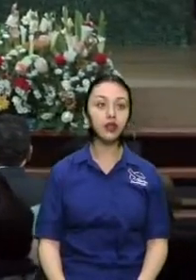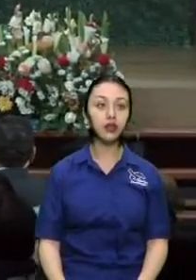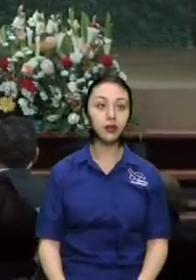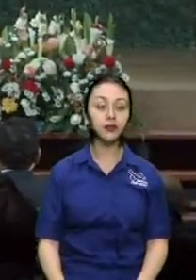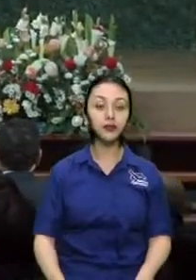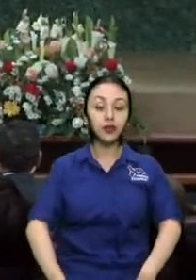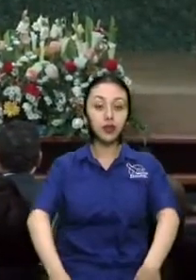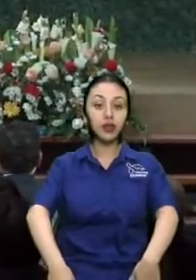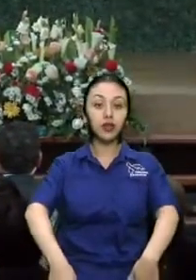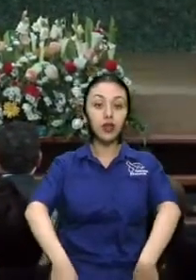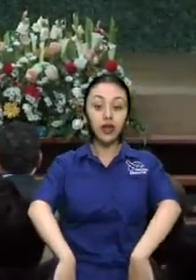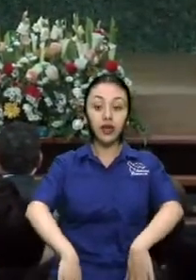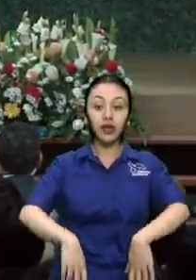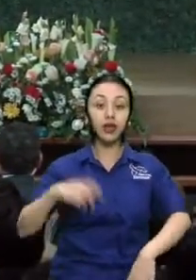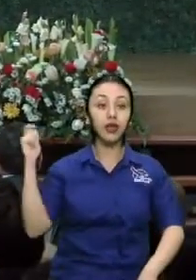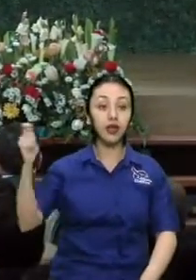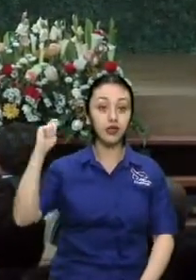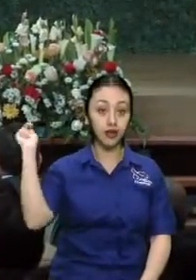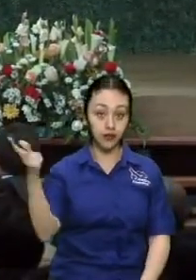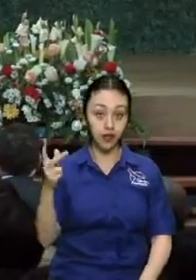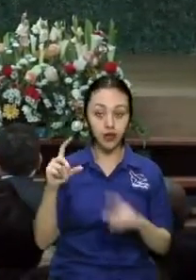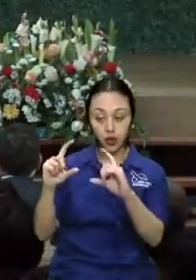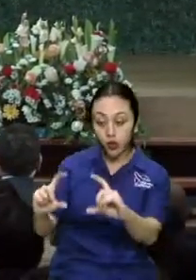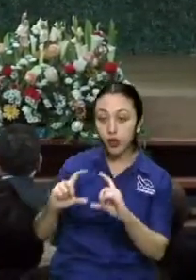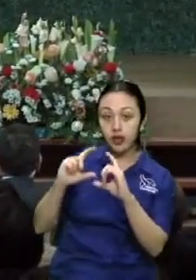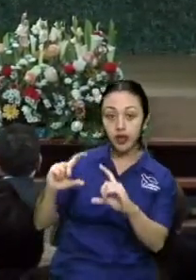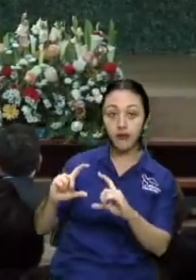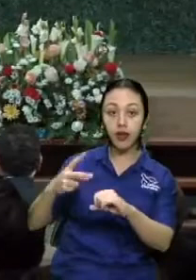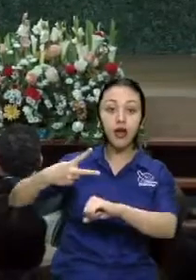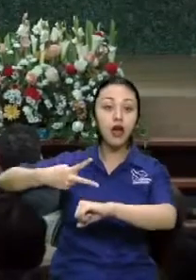huelen. ¡Ja!